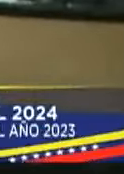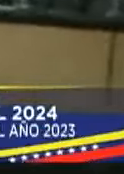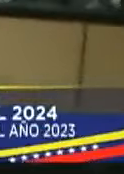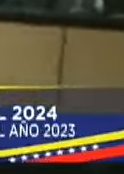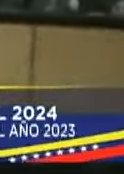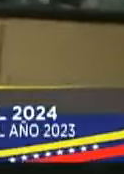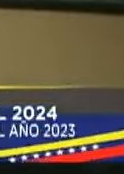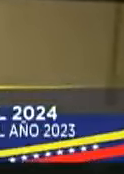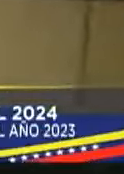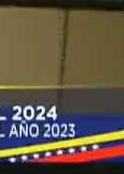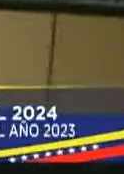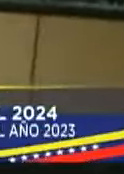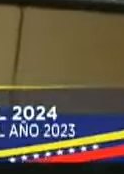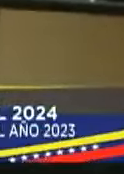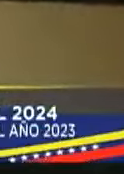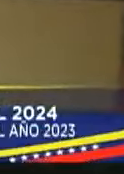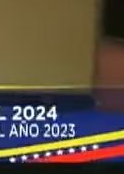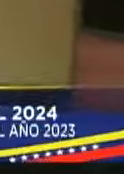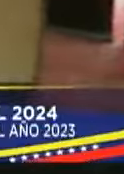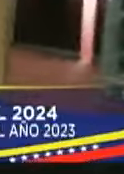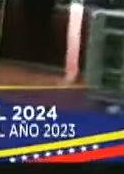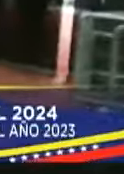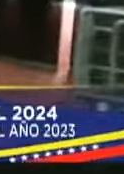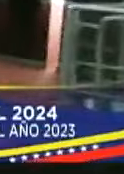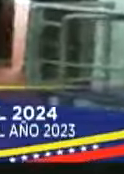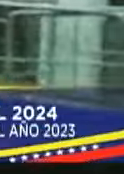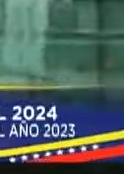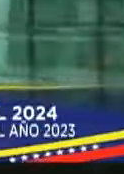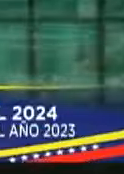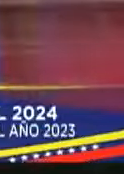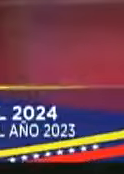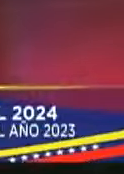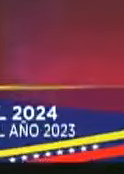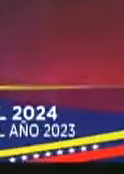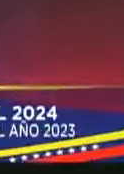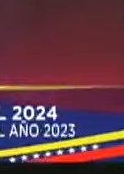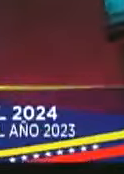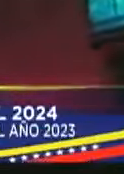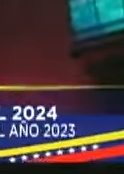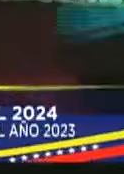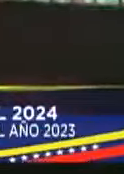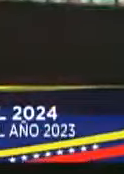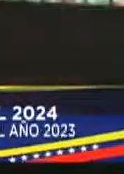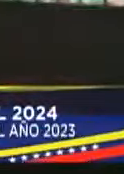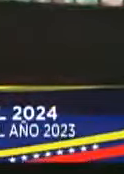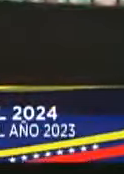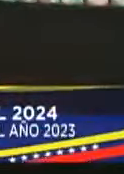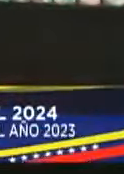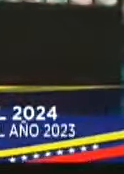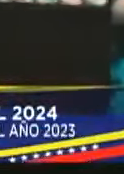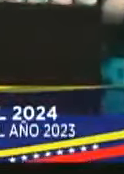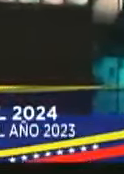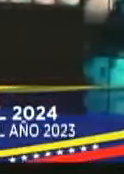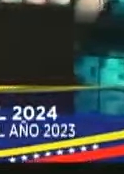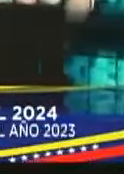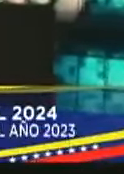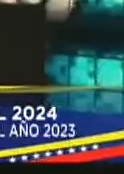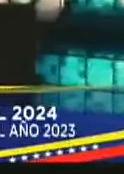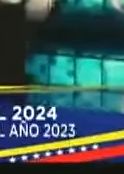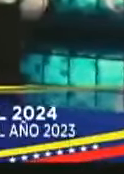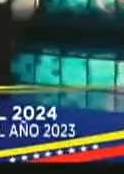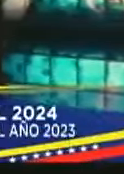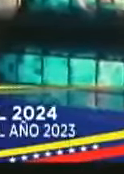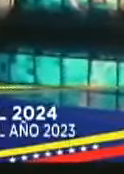X. Hemos dado pasos importantes y certeros en la construcción de lo que hoy es un sólido poder judicial que se ha refundado en sus